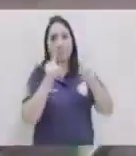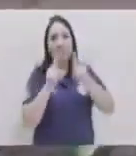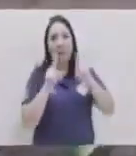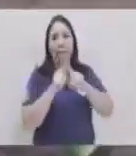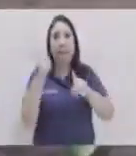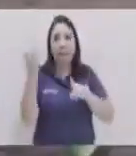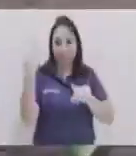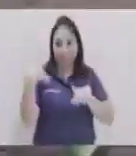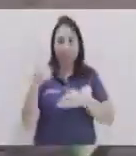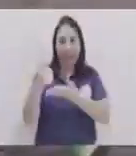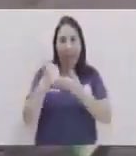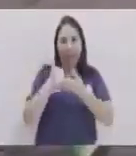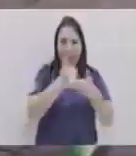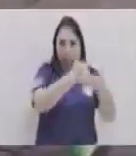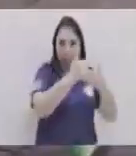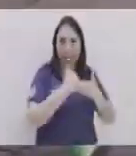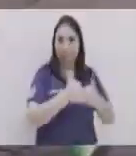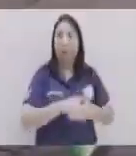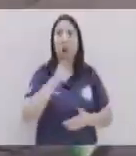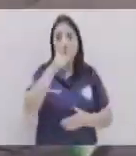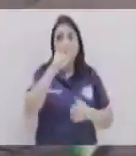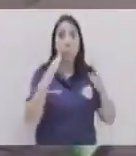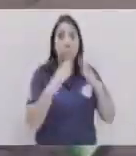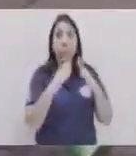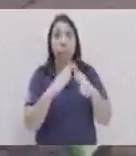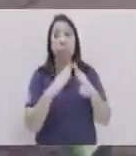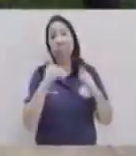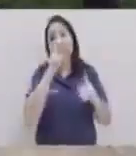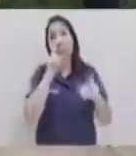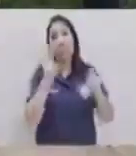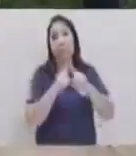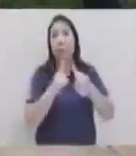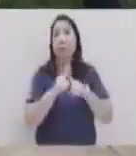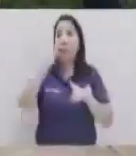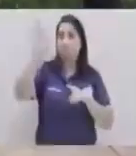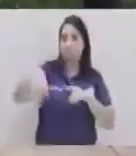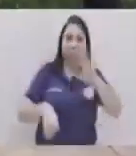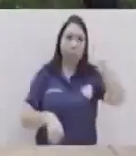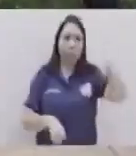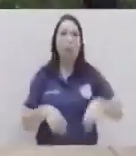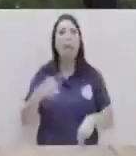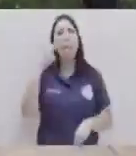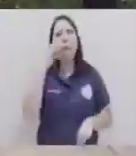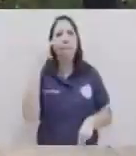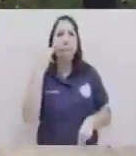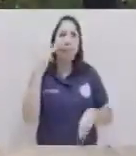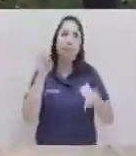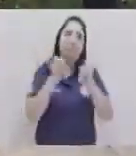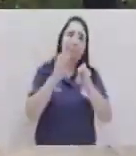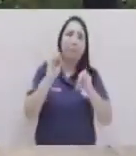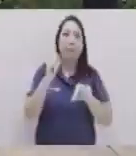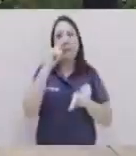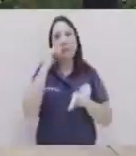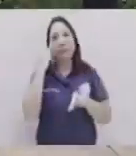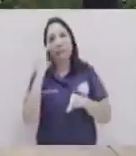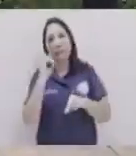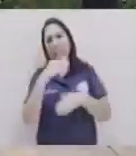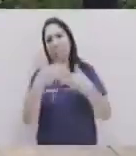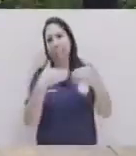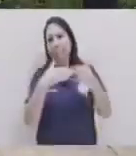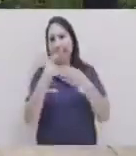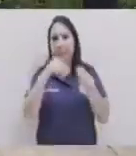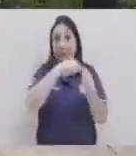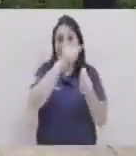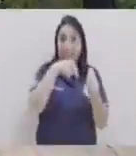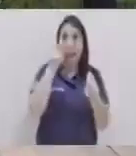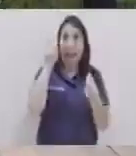poder ayudar. Tú en casa puedes trabajar con tus papás, con tus primos o tus hermanos. El profesor